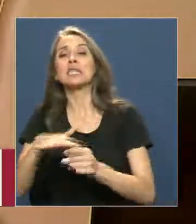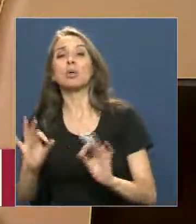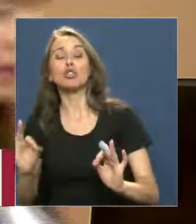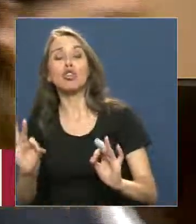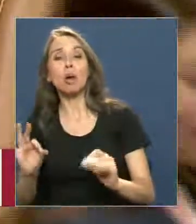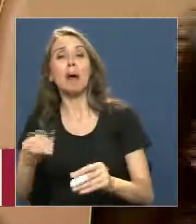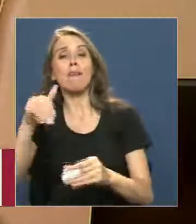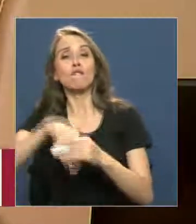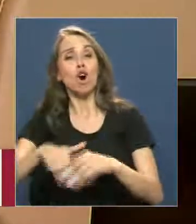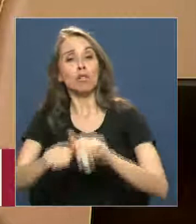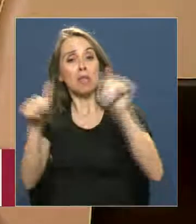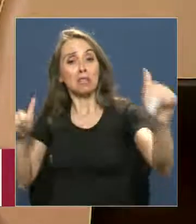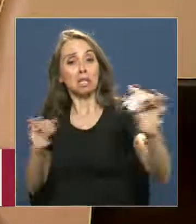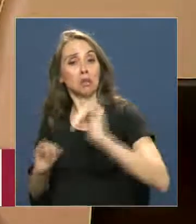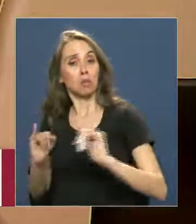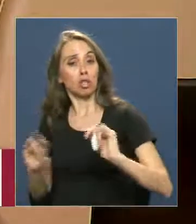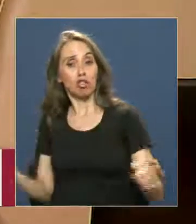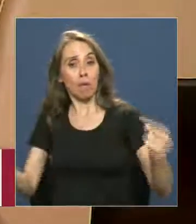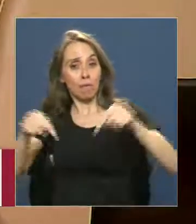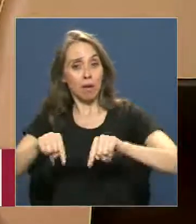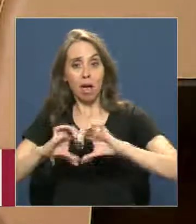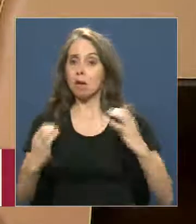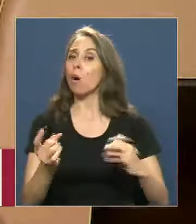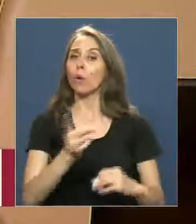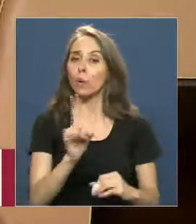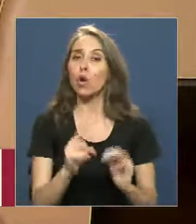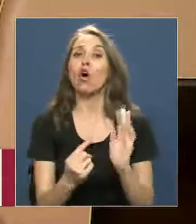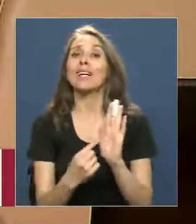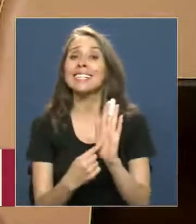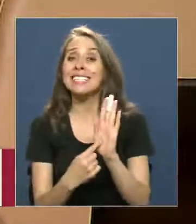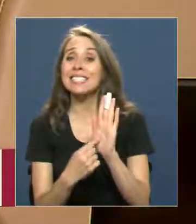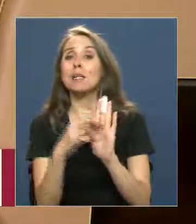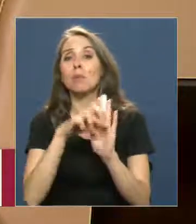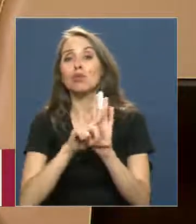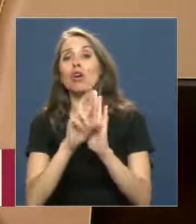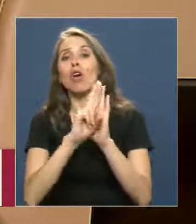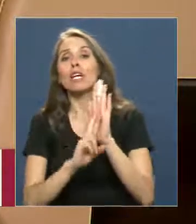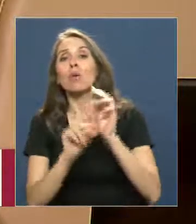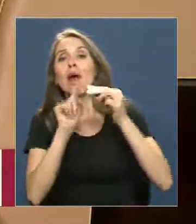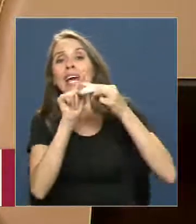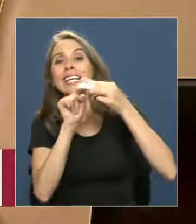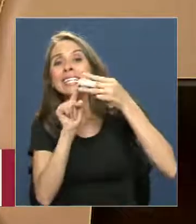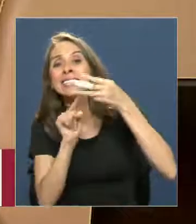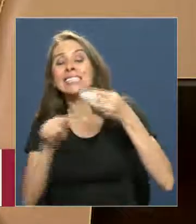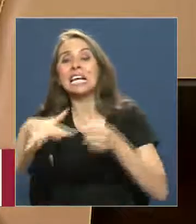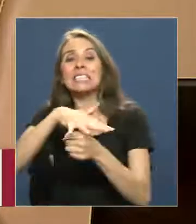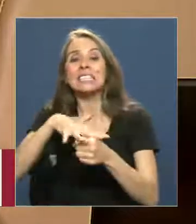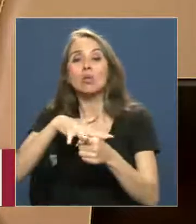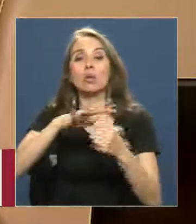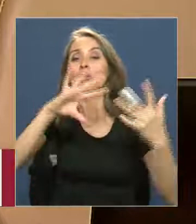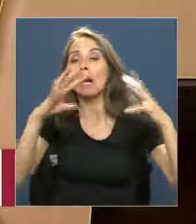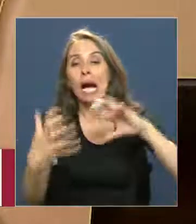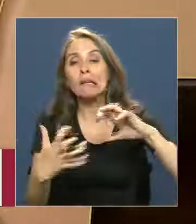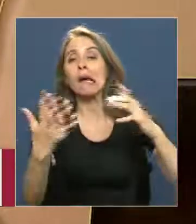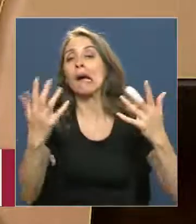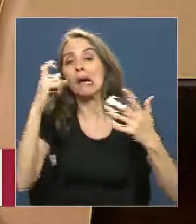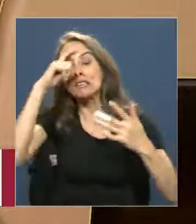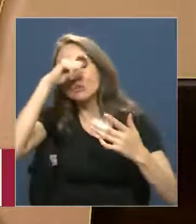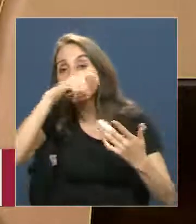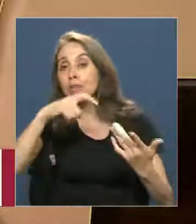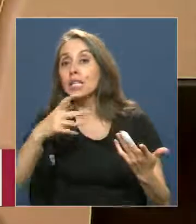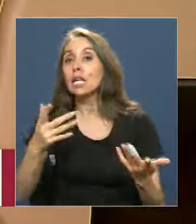de normalidad, sino que simplemente regularlo en estas situaciones donde eventualmente va a ser difícil que el Congreso